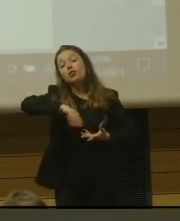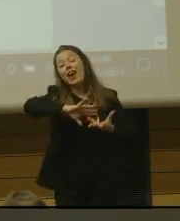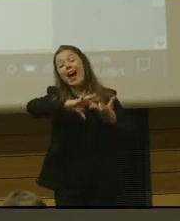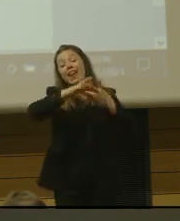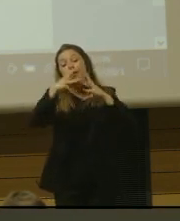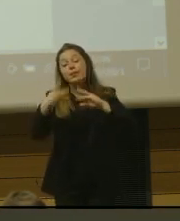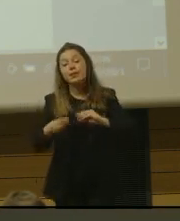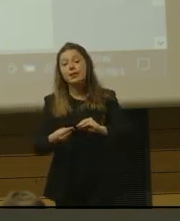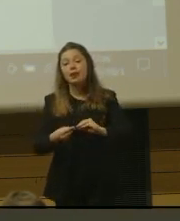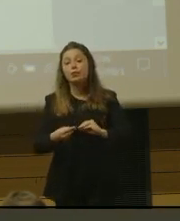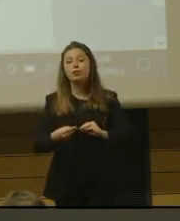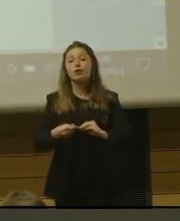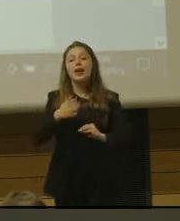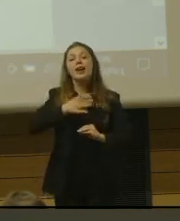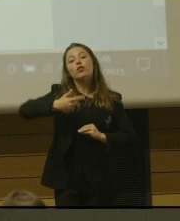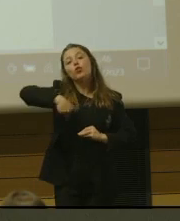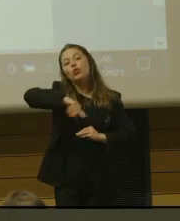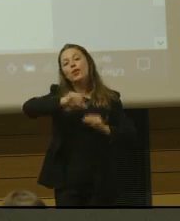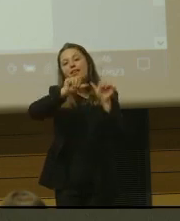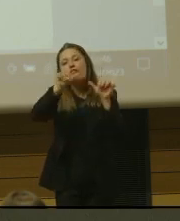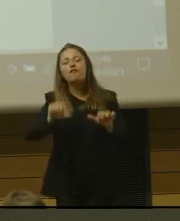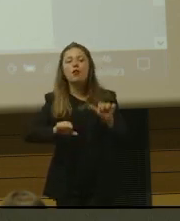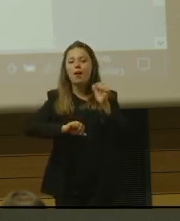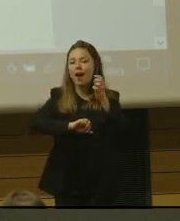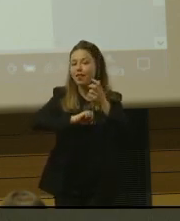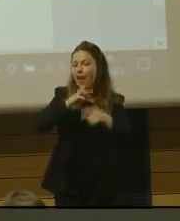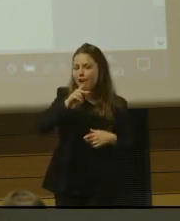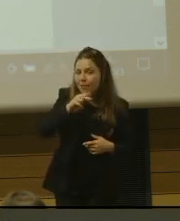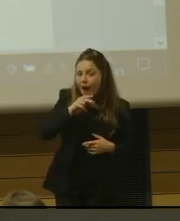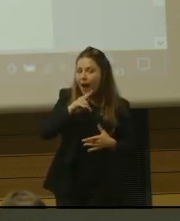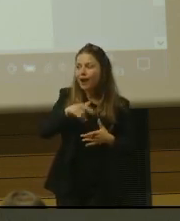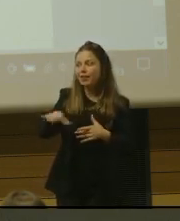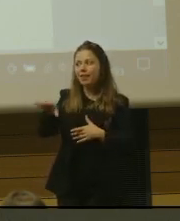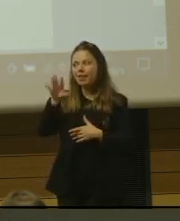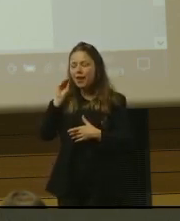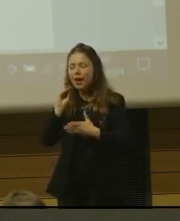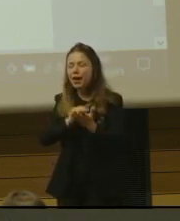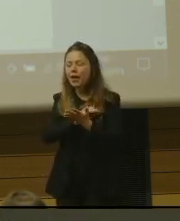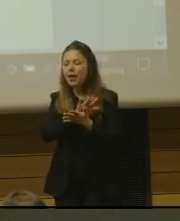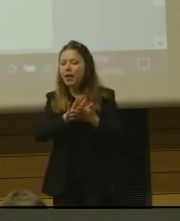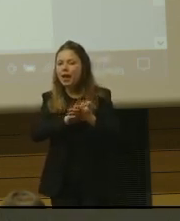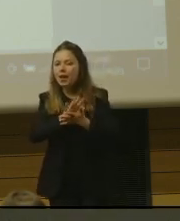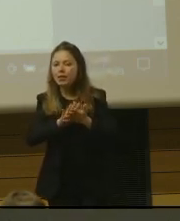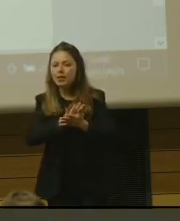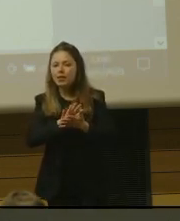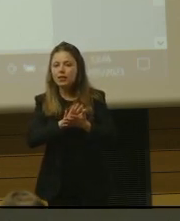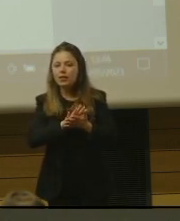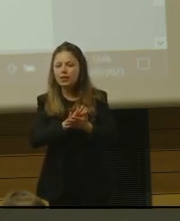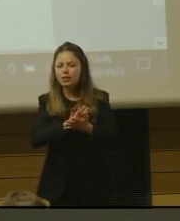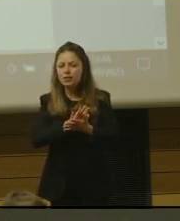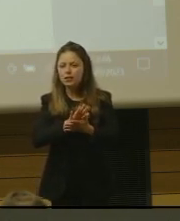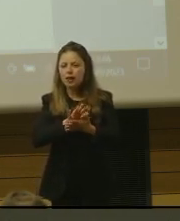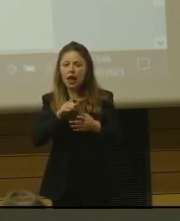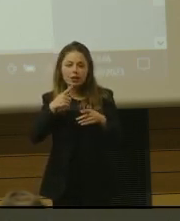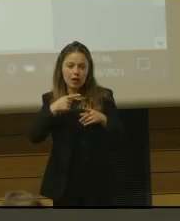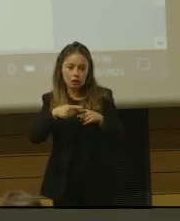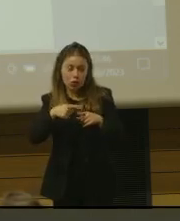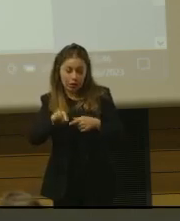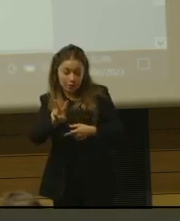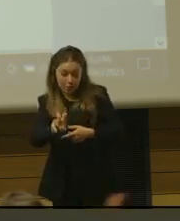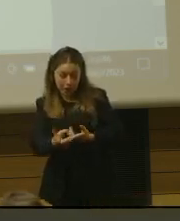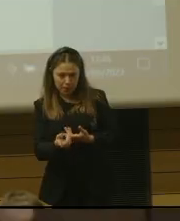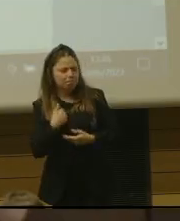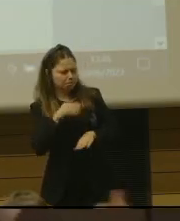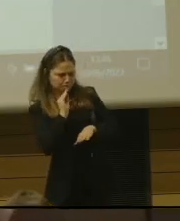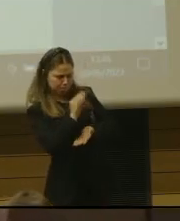a nuestra forma de hablar y de entender las cosas, ¿vale? Que nosotros... Y una pregunta, perdona, sí.